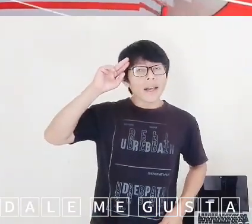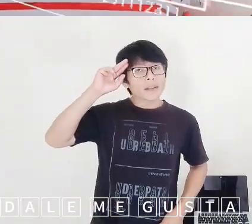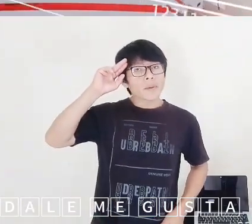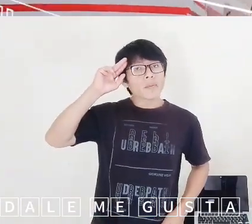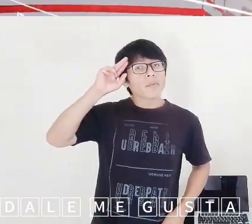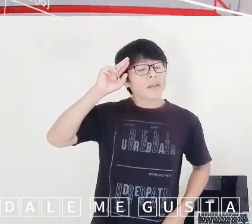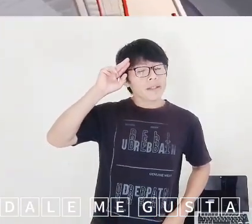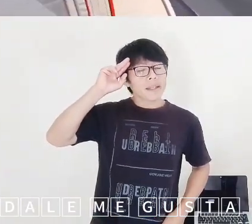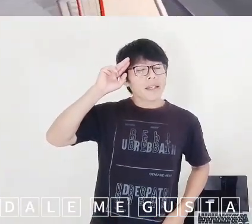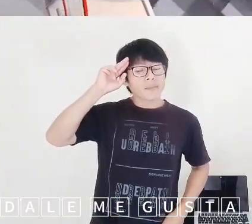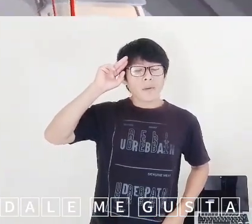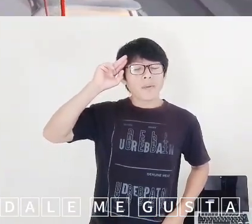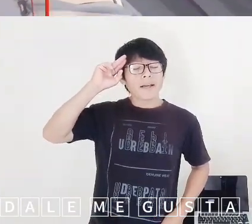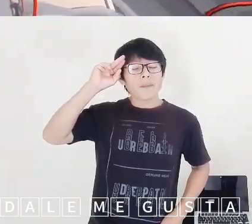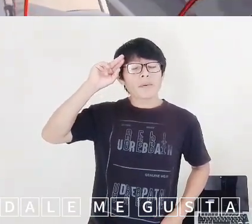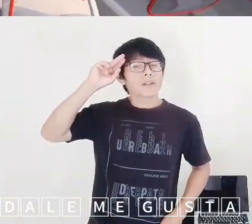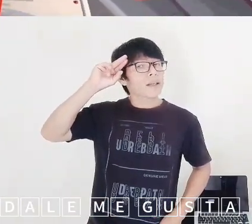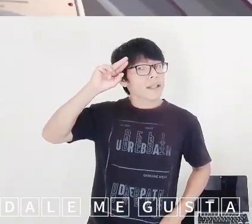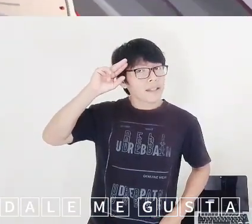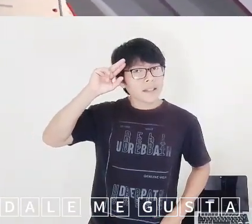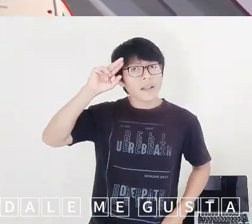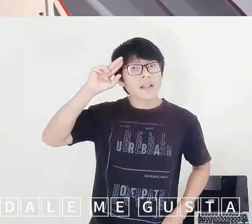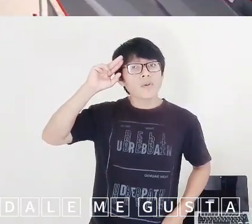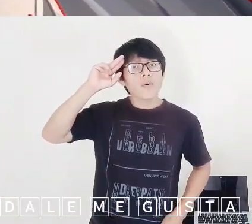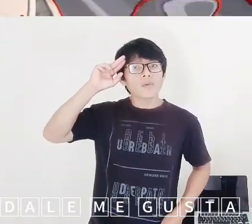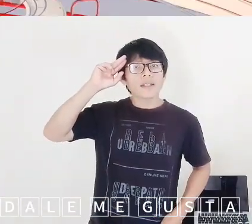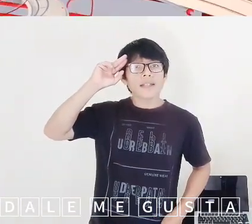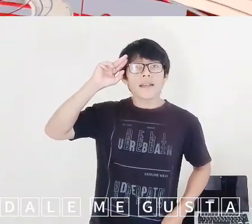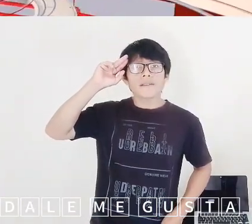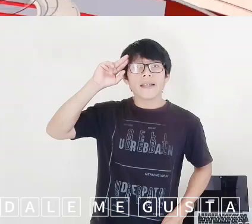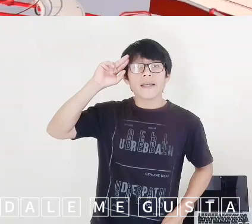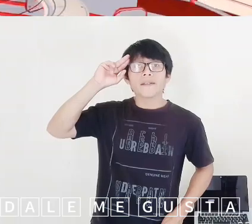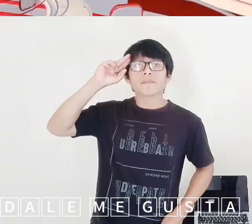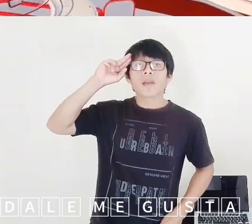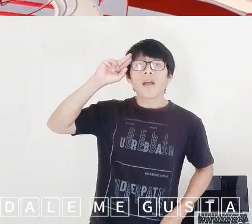Opinión General. Espero me vean en la próxima. Que sigan teniendo